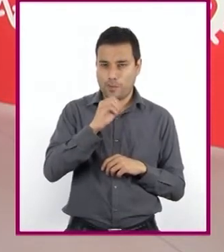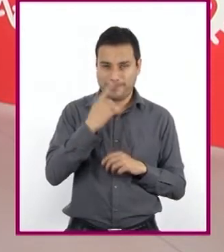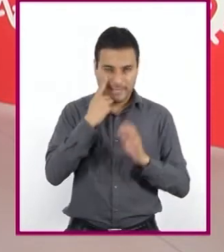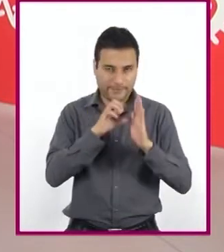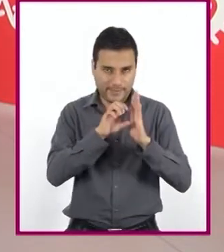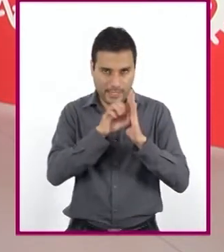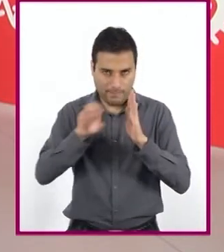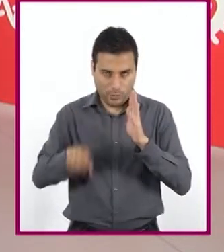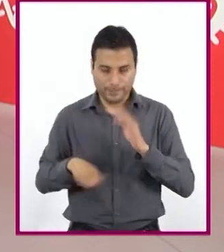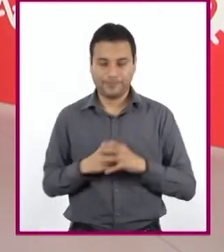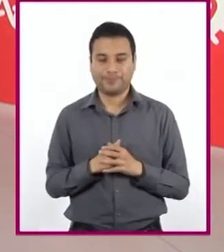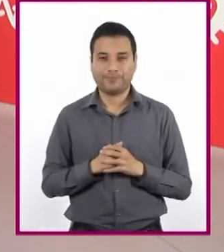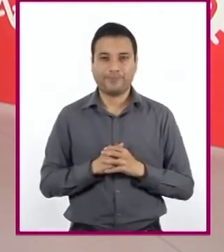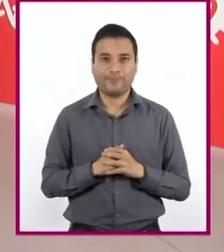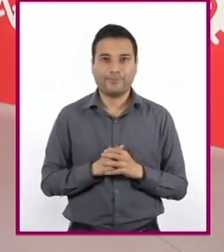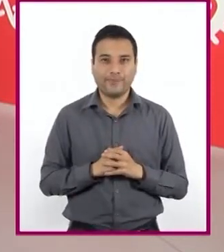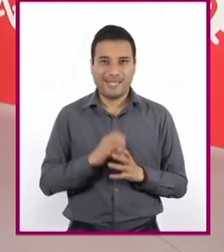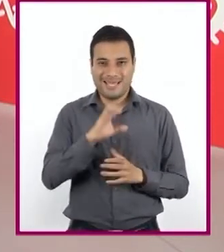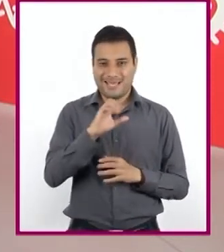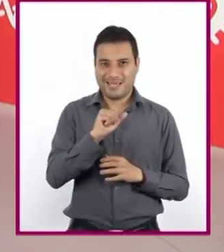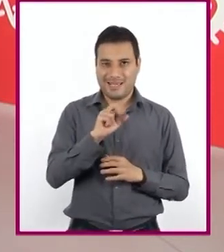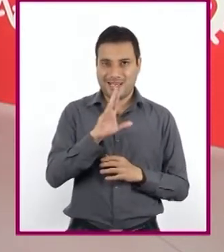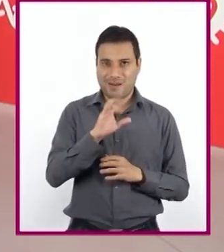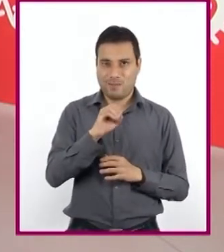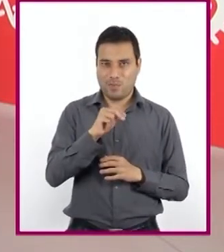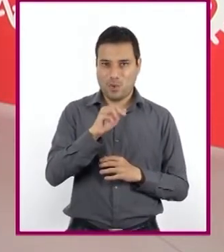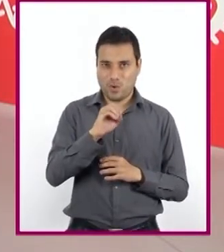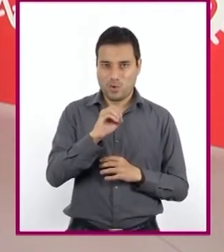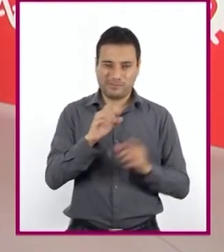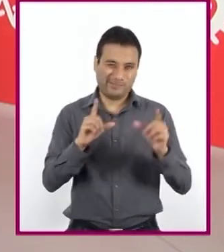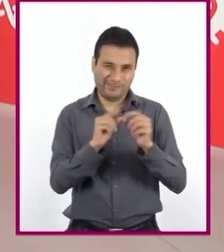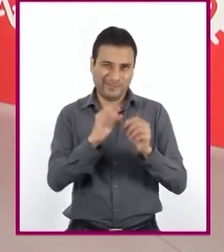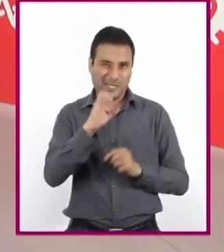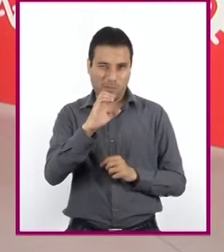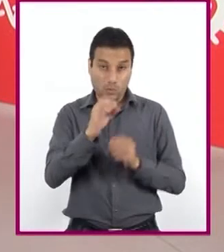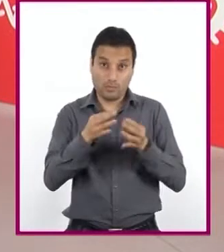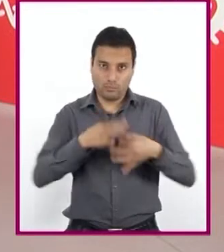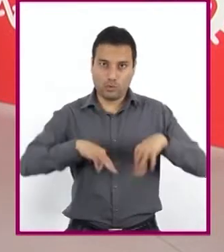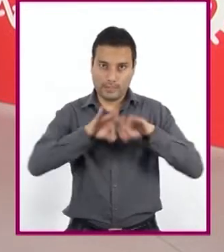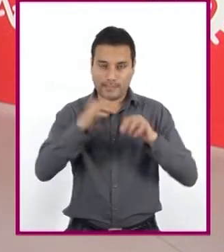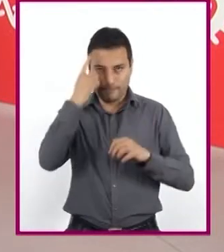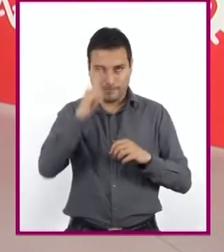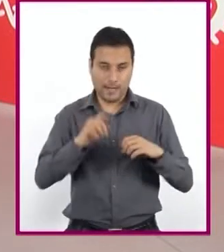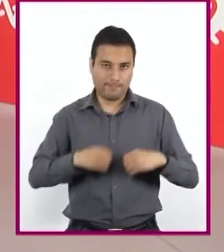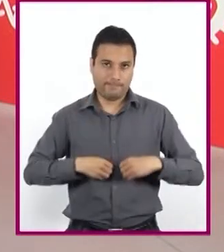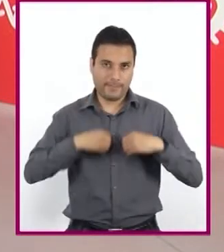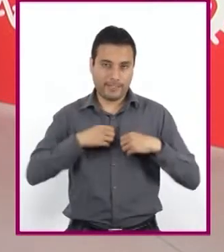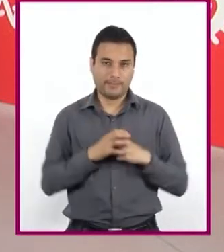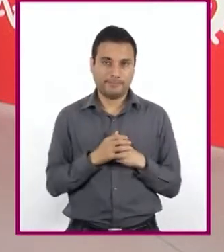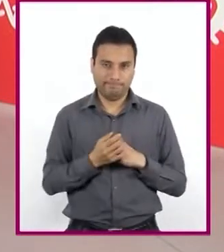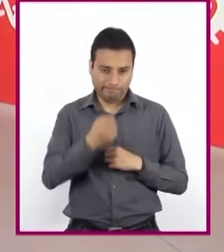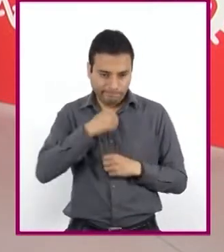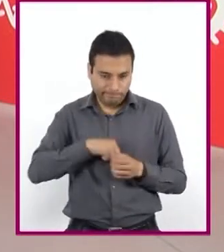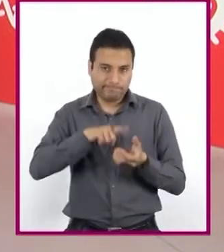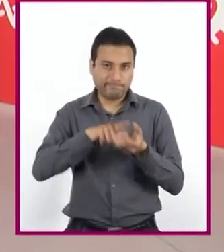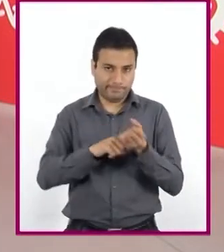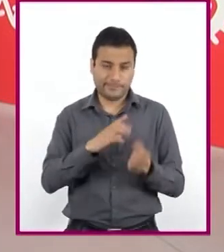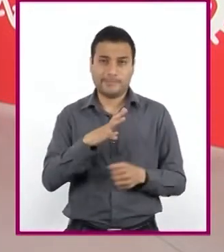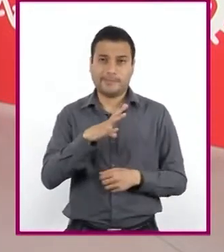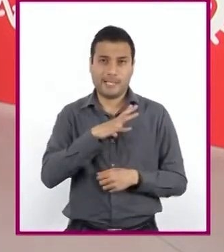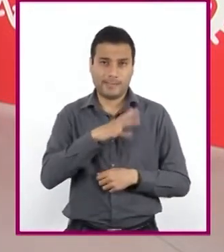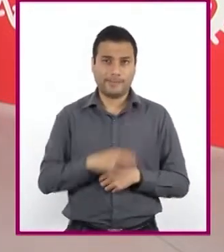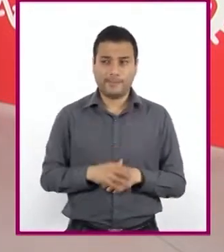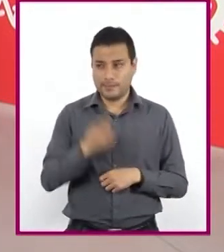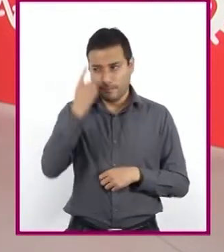El carbono es un elemento fundamental para los seres vivos, pues forma parte de sus estructuras,